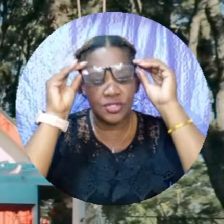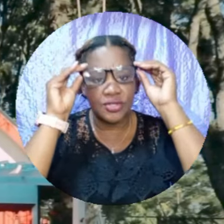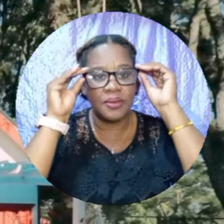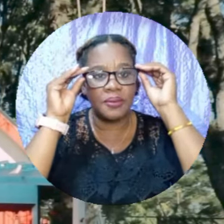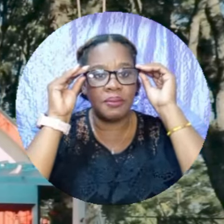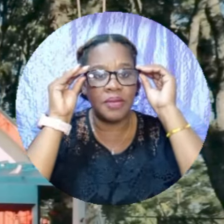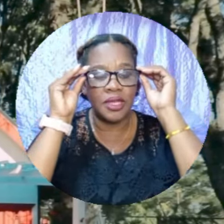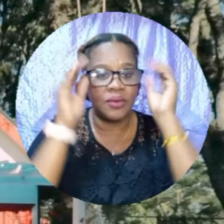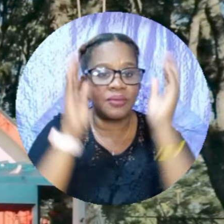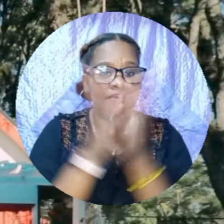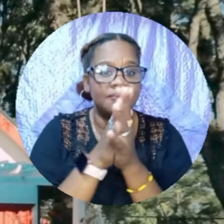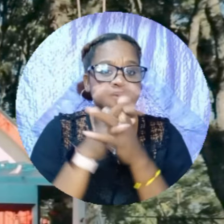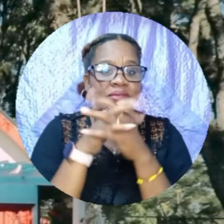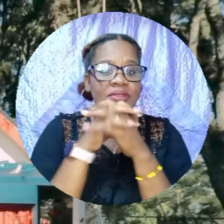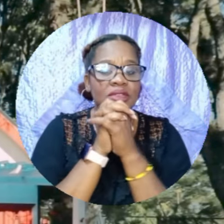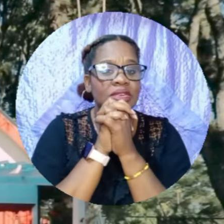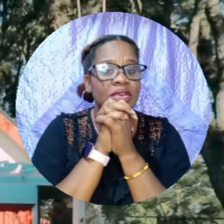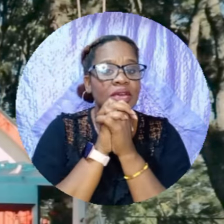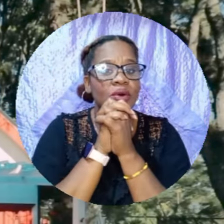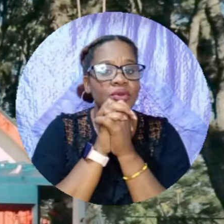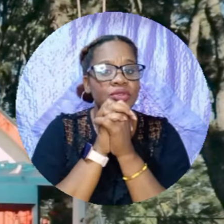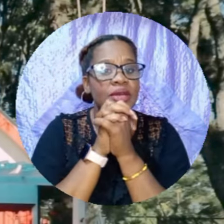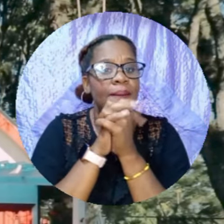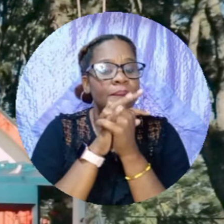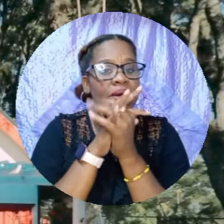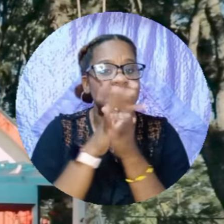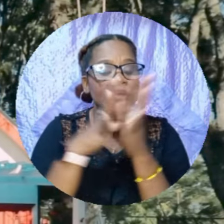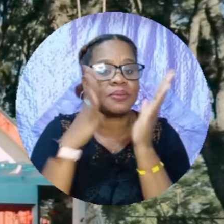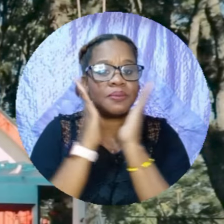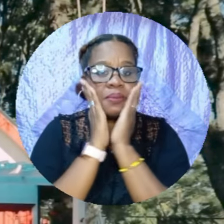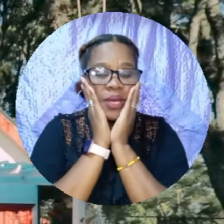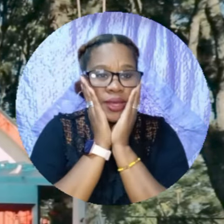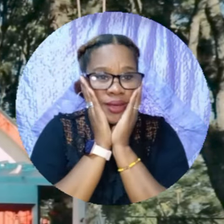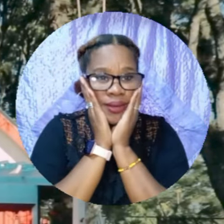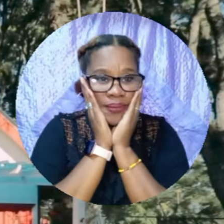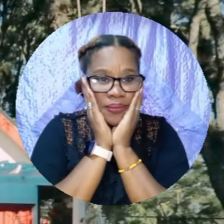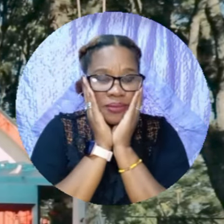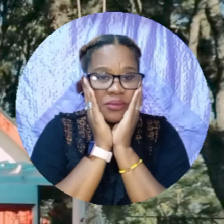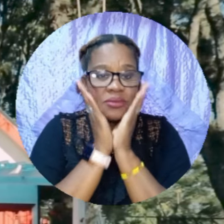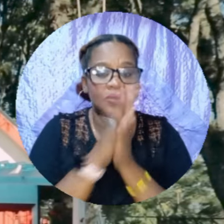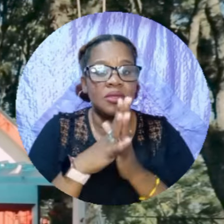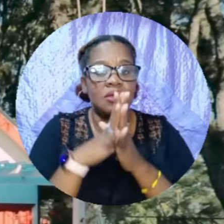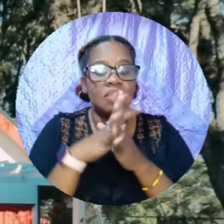Dios mío. ¡Qué cosa más bella!